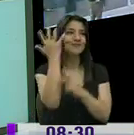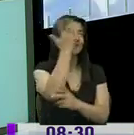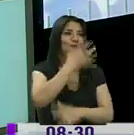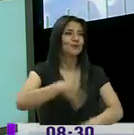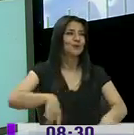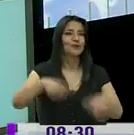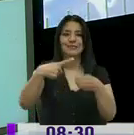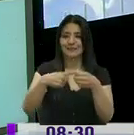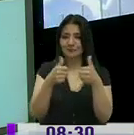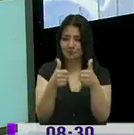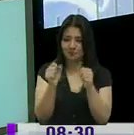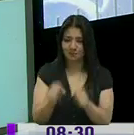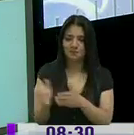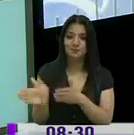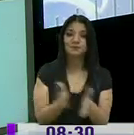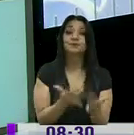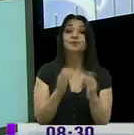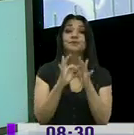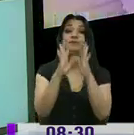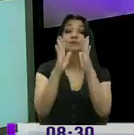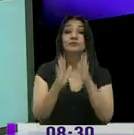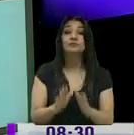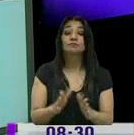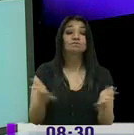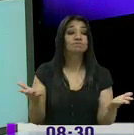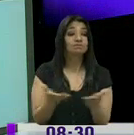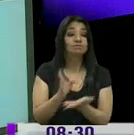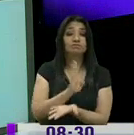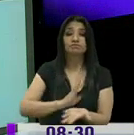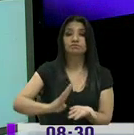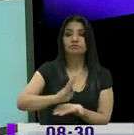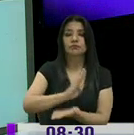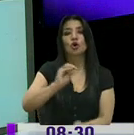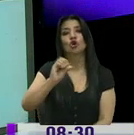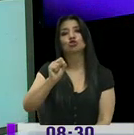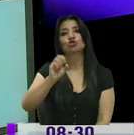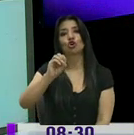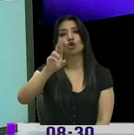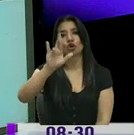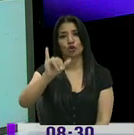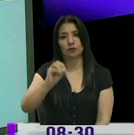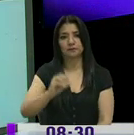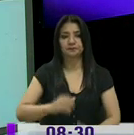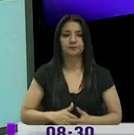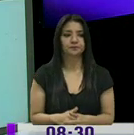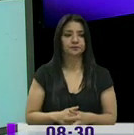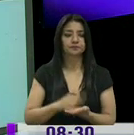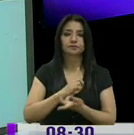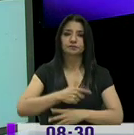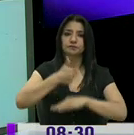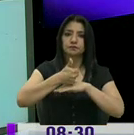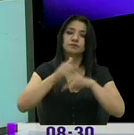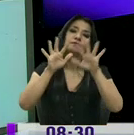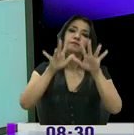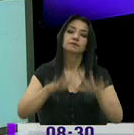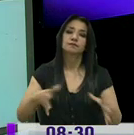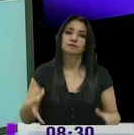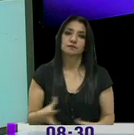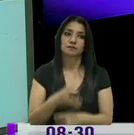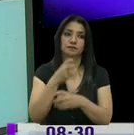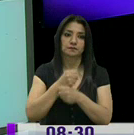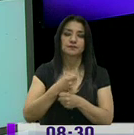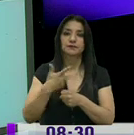distinta vamos con suficiente medida ella se trasladó al barrio las autoridades de la secretaría de seguridad instalaron